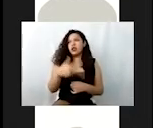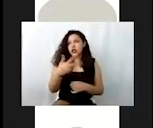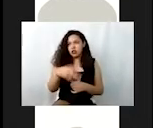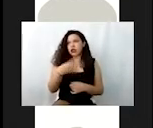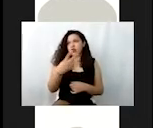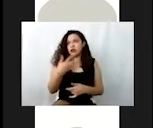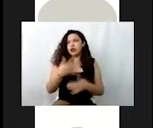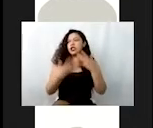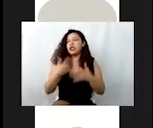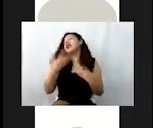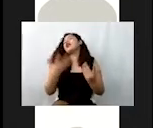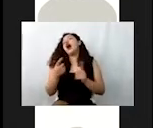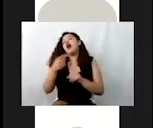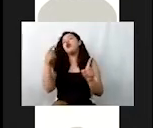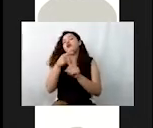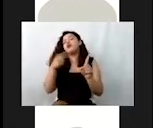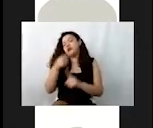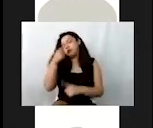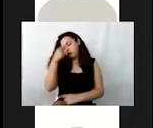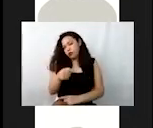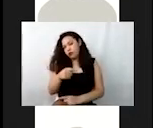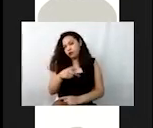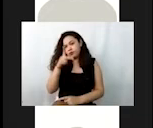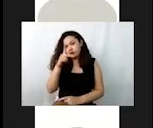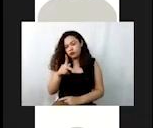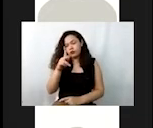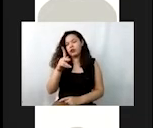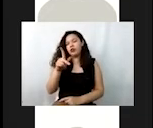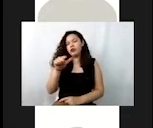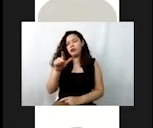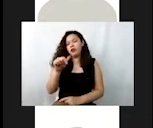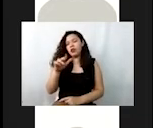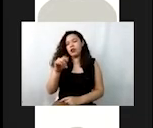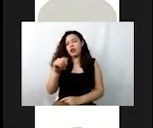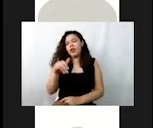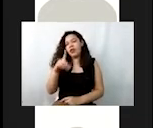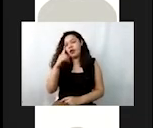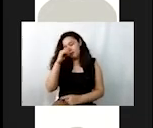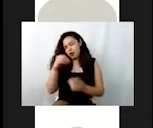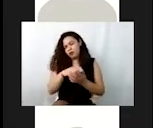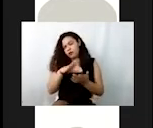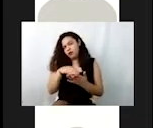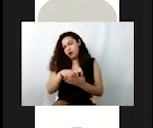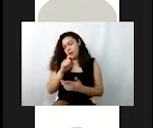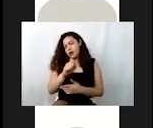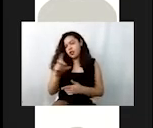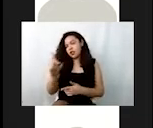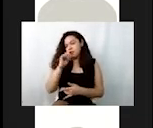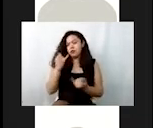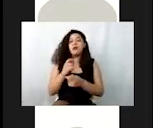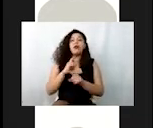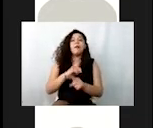objetivos forman parte de la P de planeta, de las esferas que tiene la Agenda 2030, pues adicionalmente también a